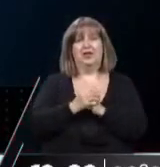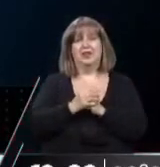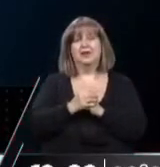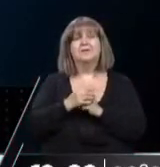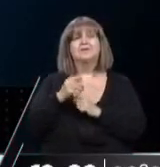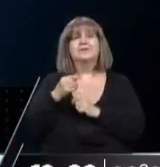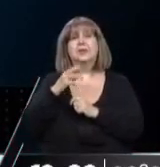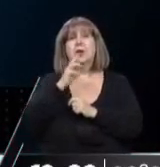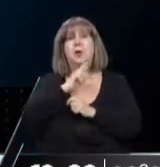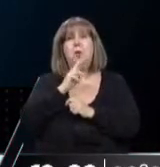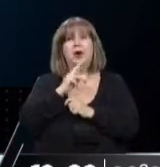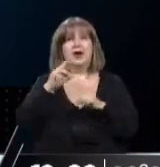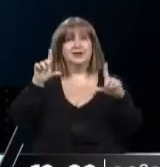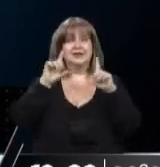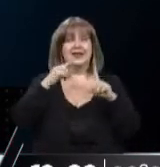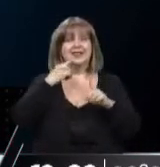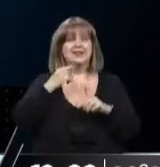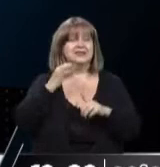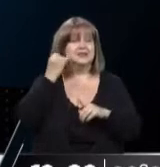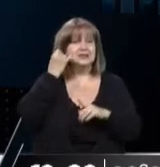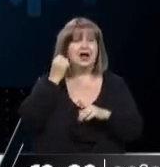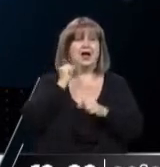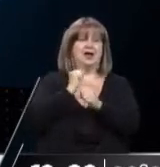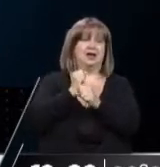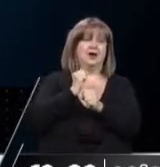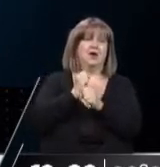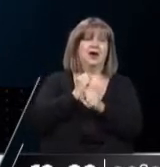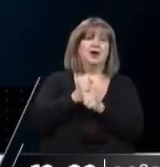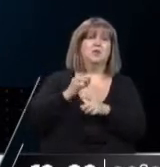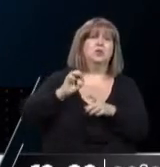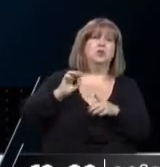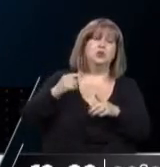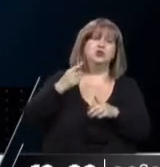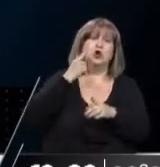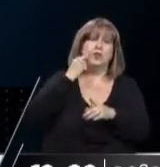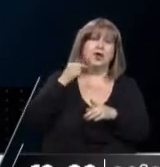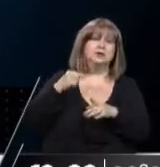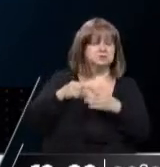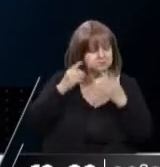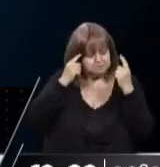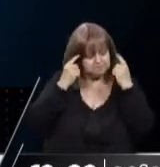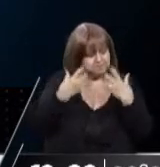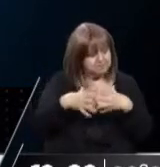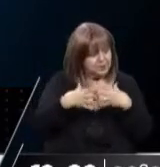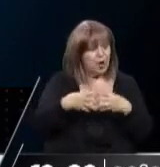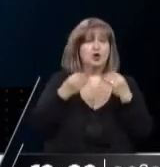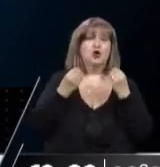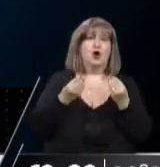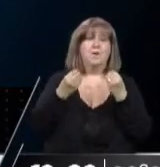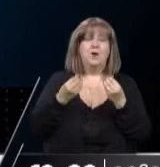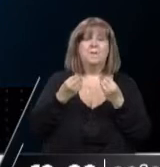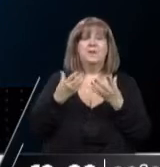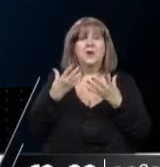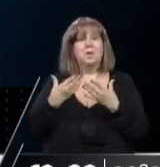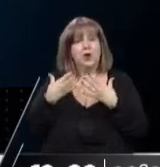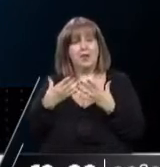Trabajando ya hace varios días, es parte de un proceso que lo que impulsa es ir